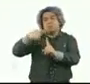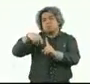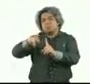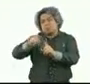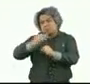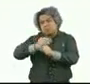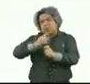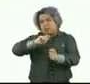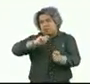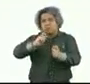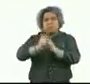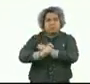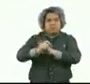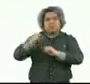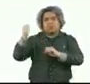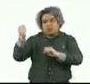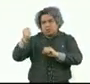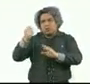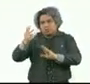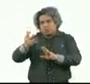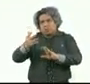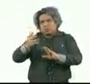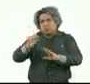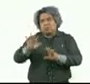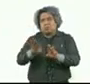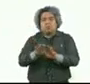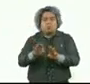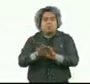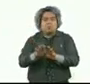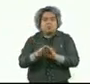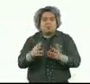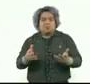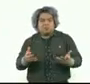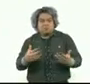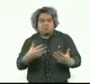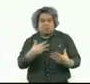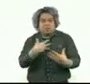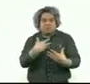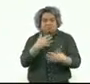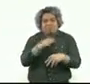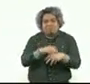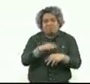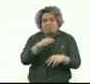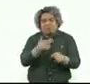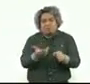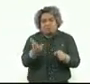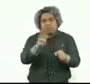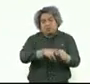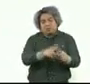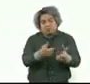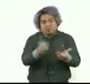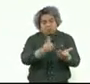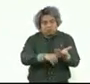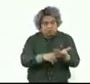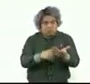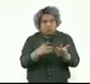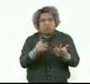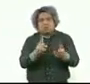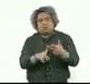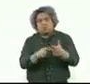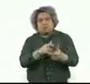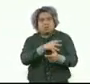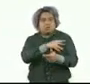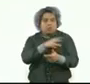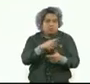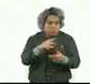Afortunadamente, esto no se tradujo en un incremento ni cercanamente parecido en términos de hospitalizaciones, ni generales, ni